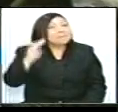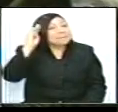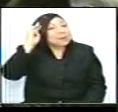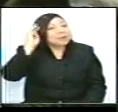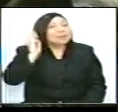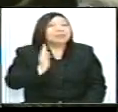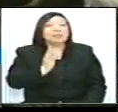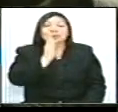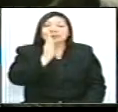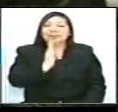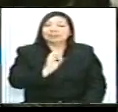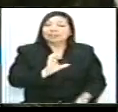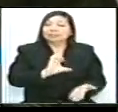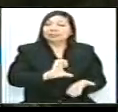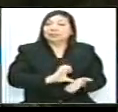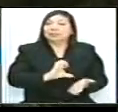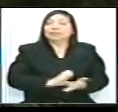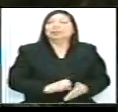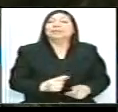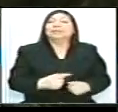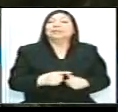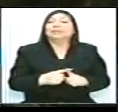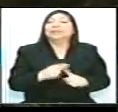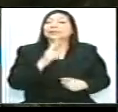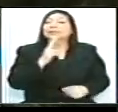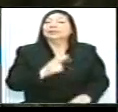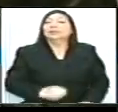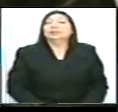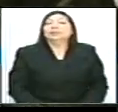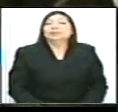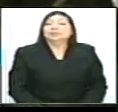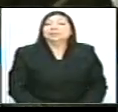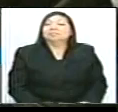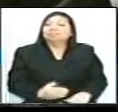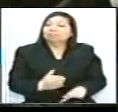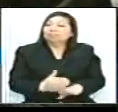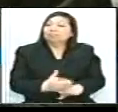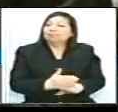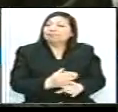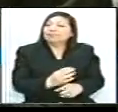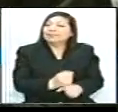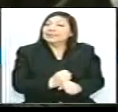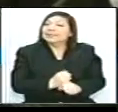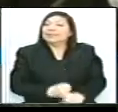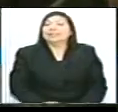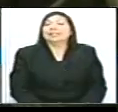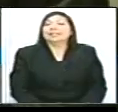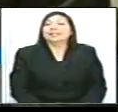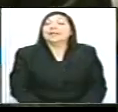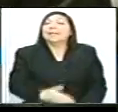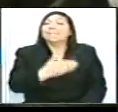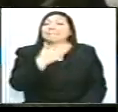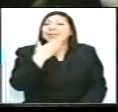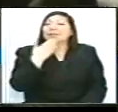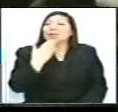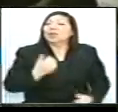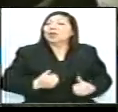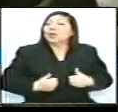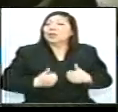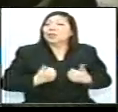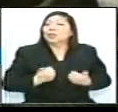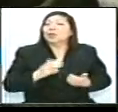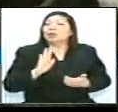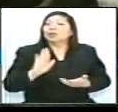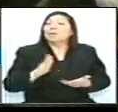Dios, capital de la biodiversidad del Perú, con desarrollo sostenible y mejor calidad de vida de